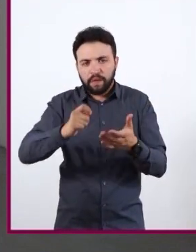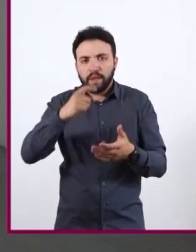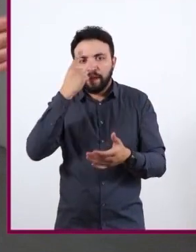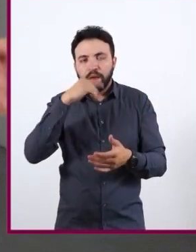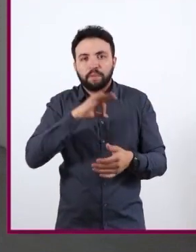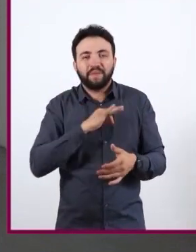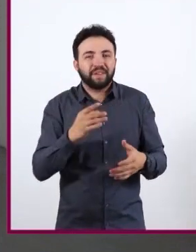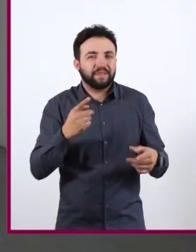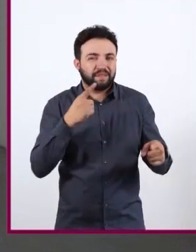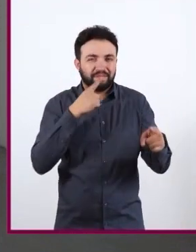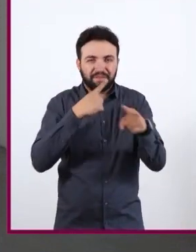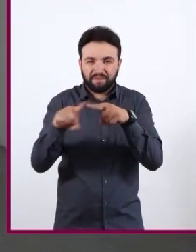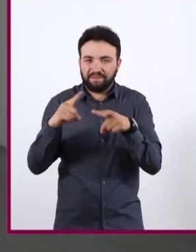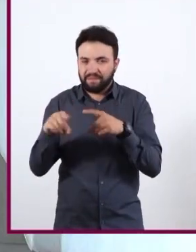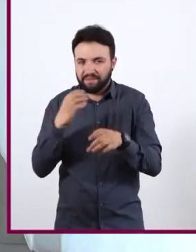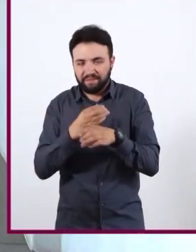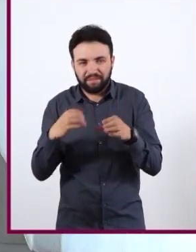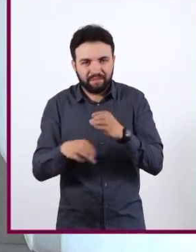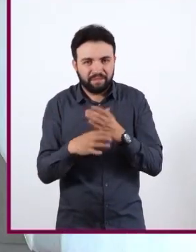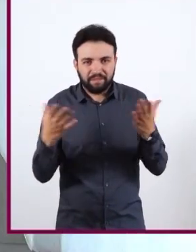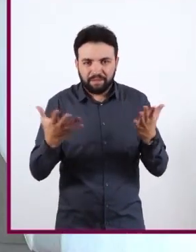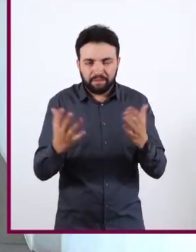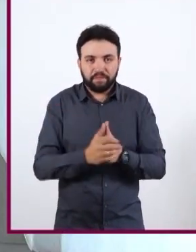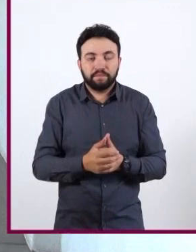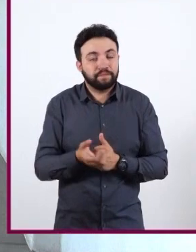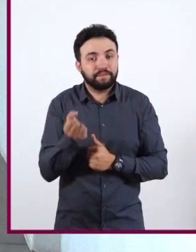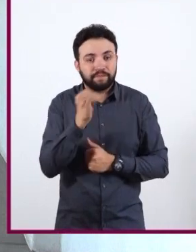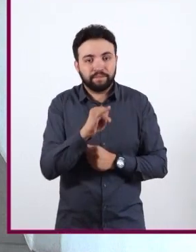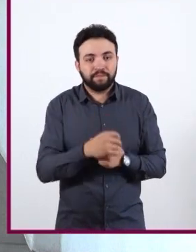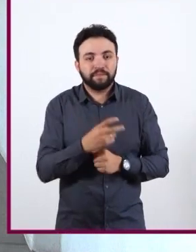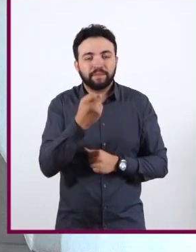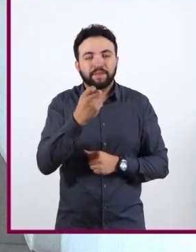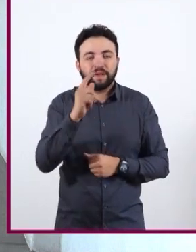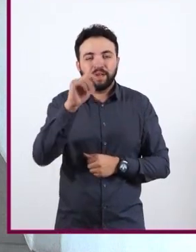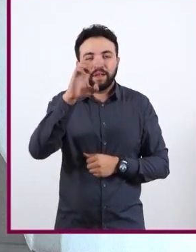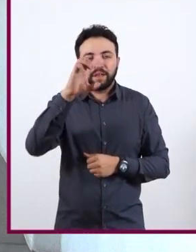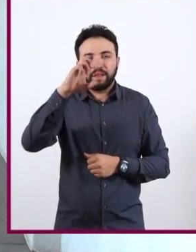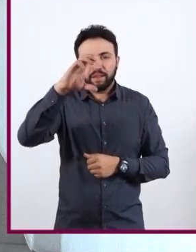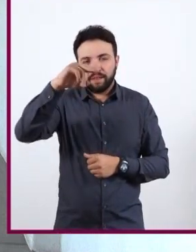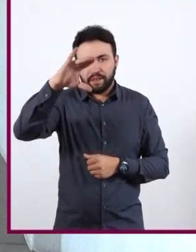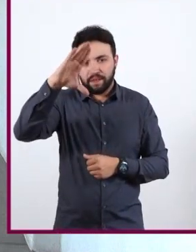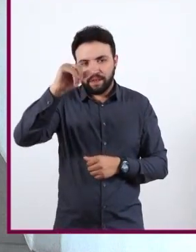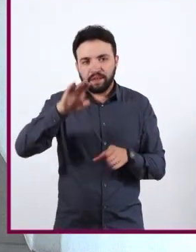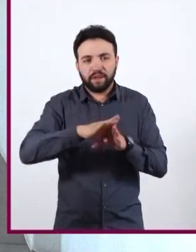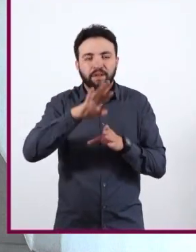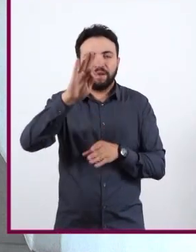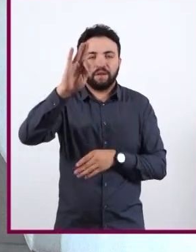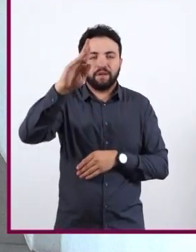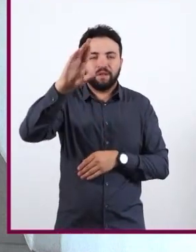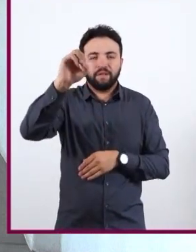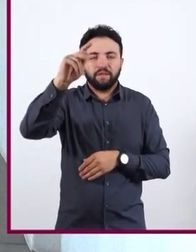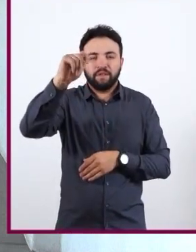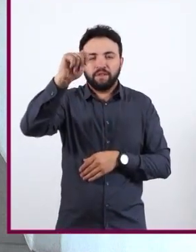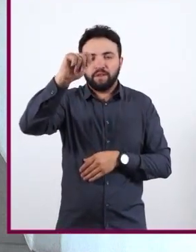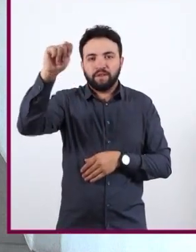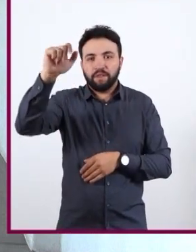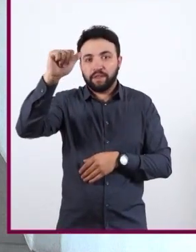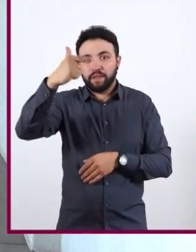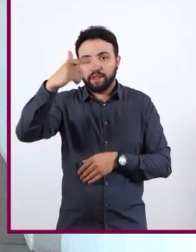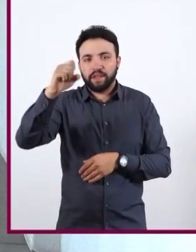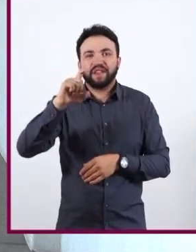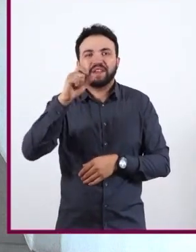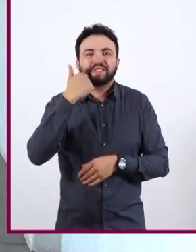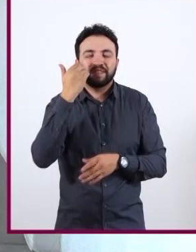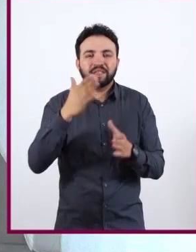un sinnúmero de resultados. Así es, Fernanda. Se trata de la técnica del frottage, palabra que viene del francés y que quiere decir